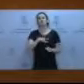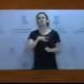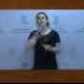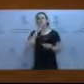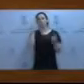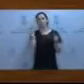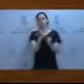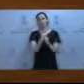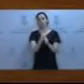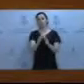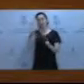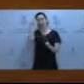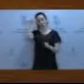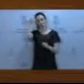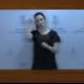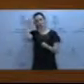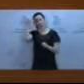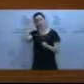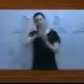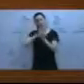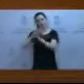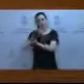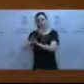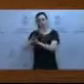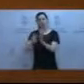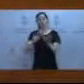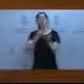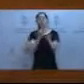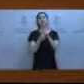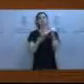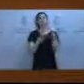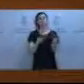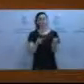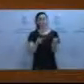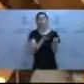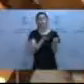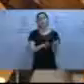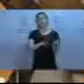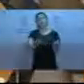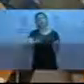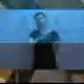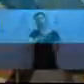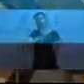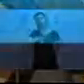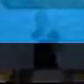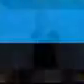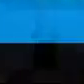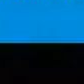ideología, al contrario de lo que ustedes hacen, y no se cansan de repetirnos. Muchas gracias.